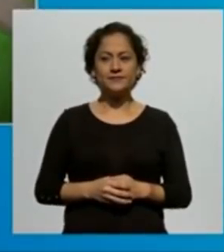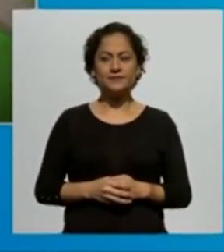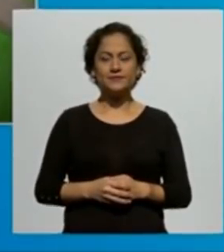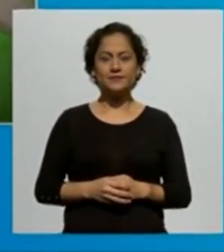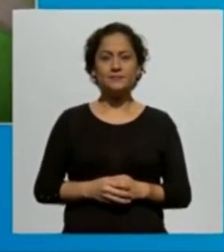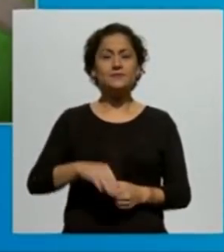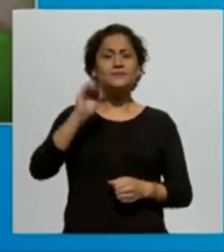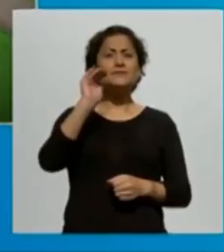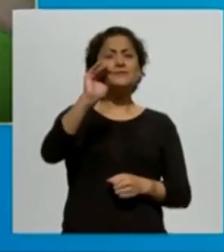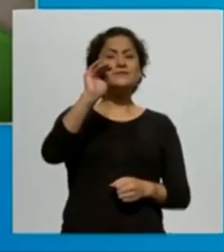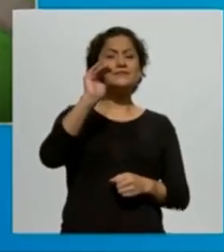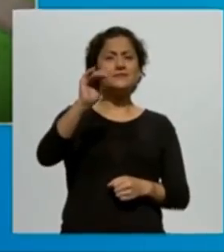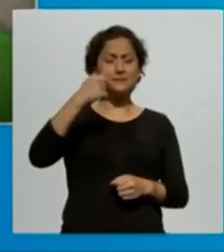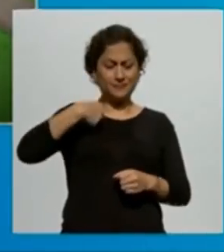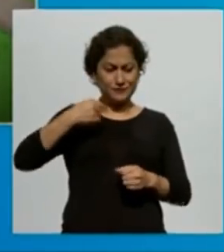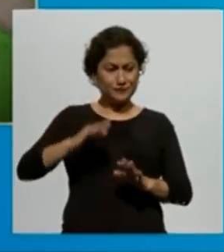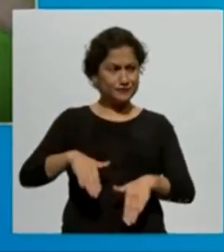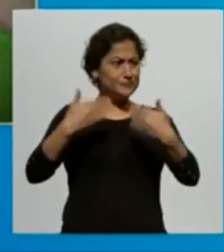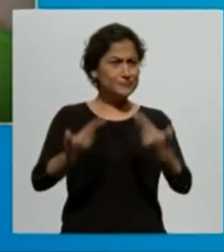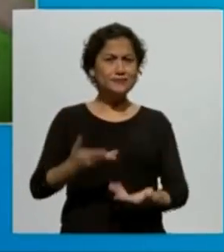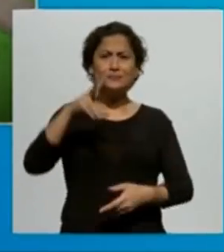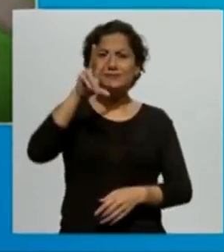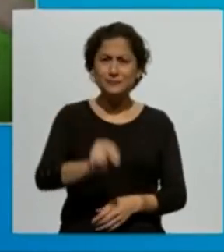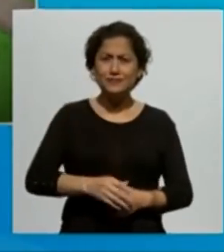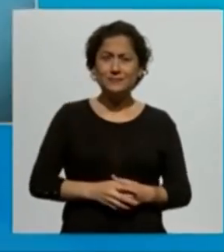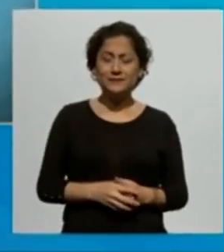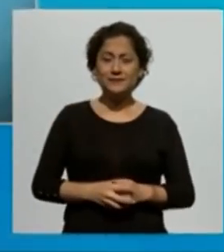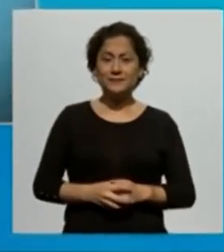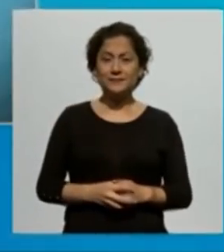¡Ey! ¡No me dejen afuera!